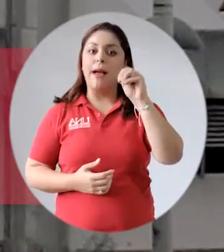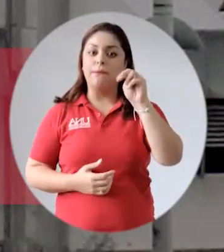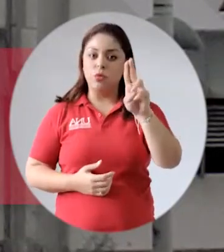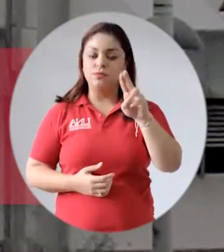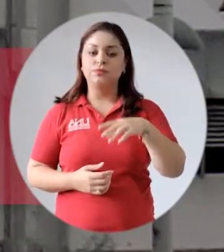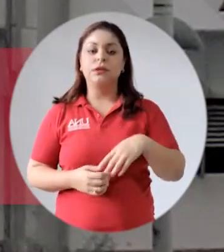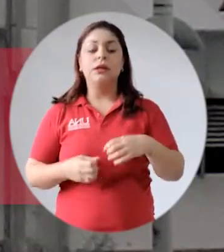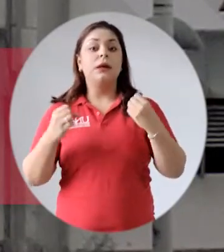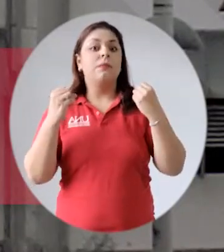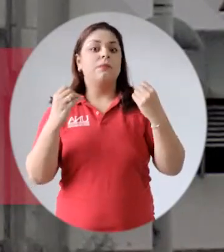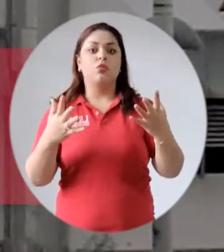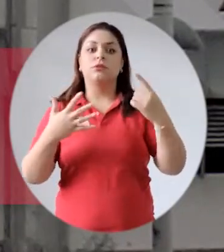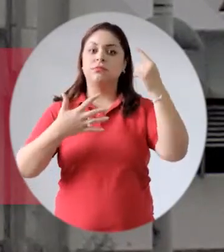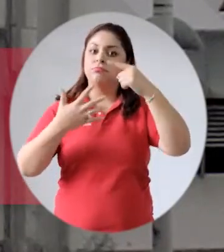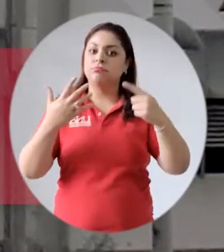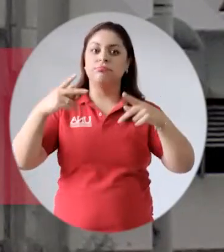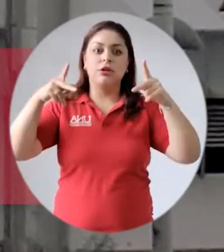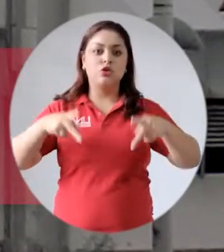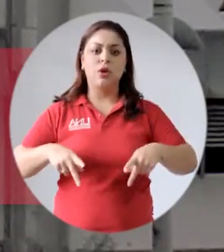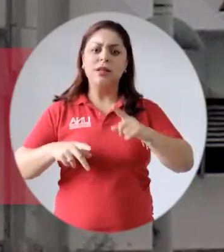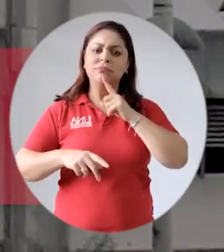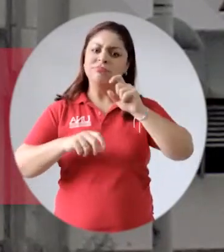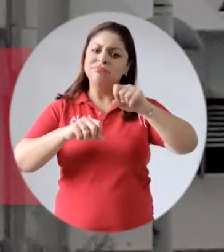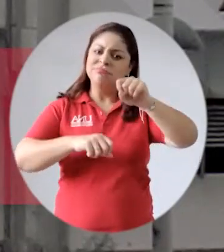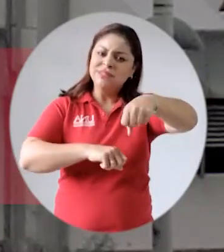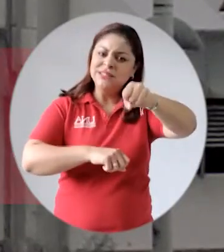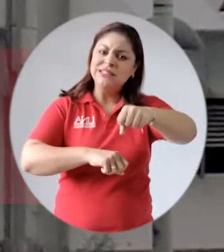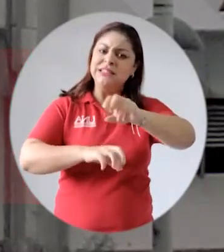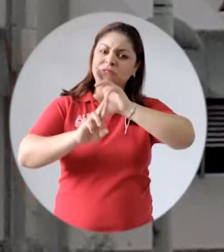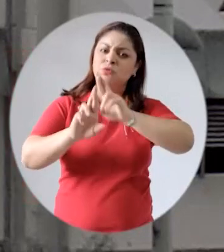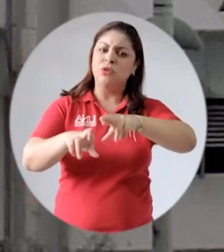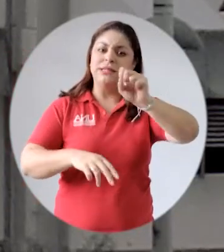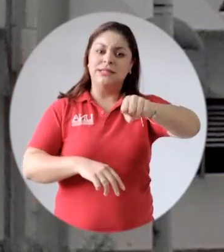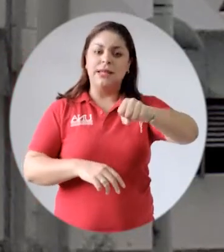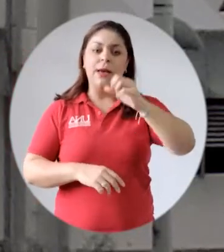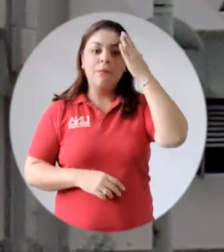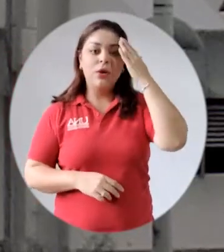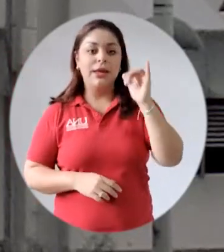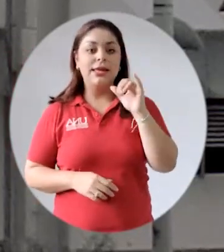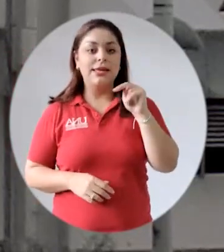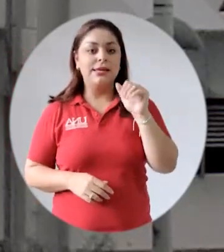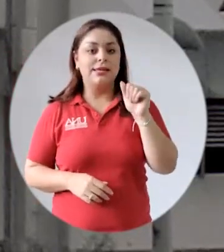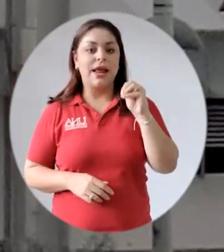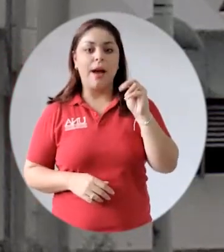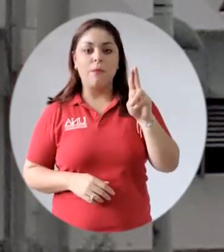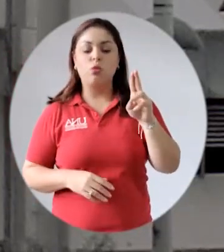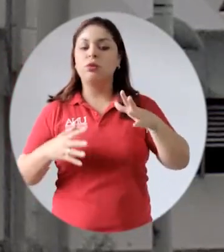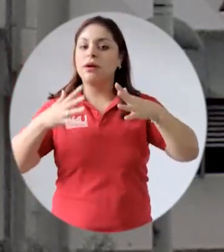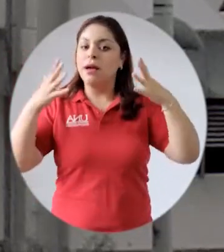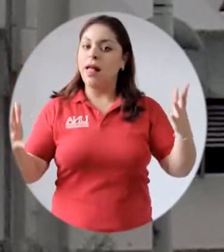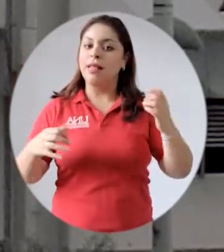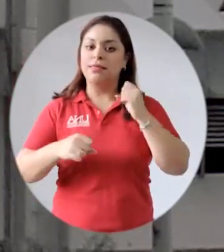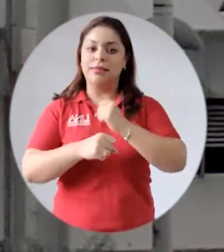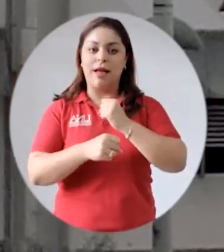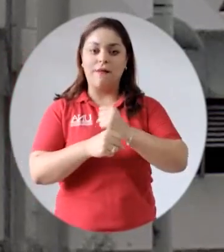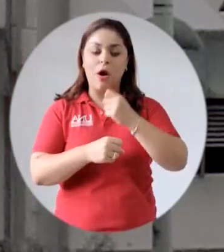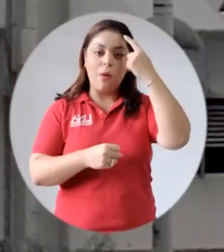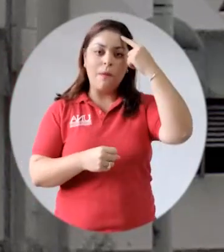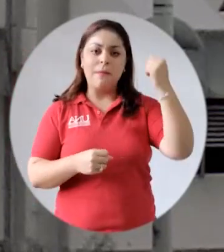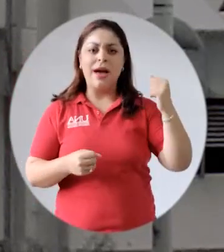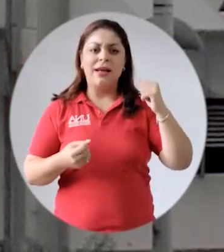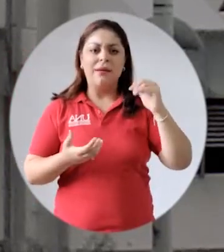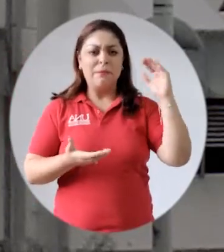que es gasto, cuando en realidad es una inversión el destinar recursos estatales para cuidado y para ayudar